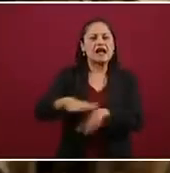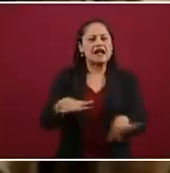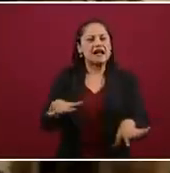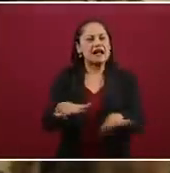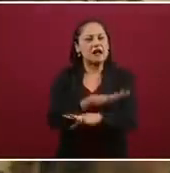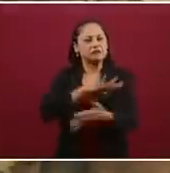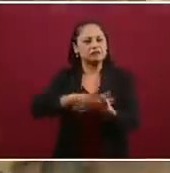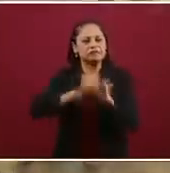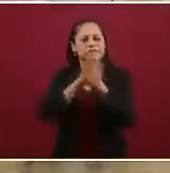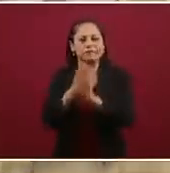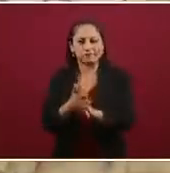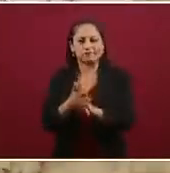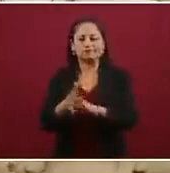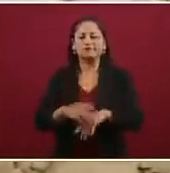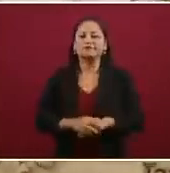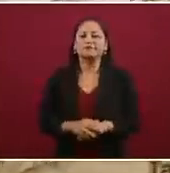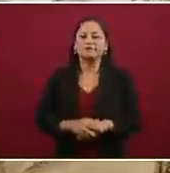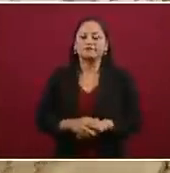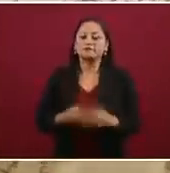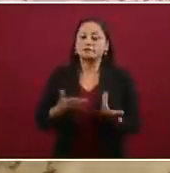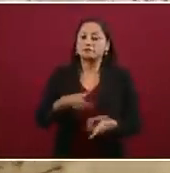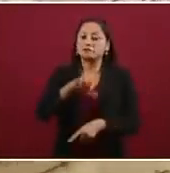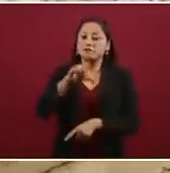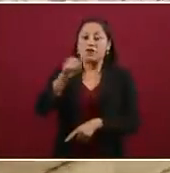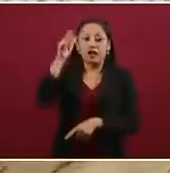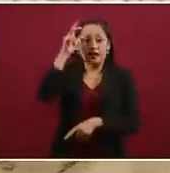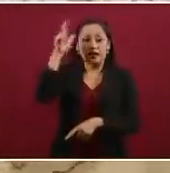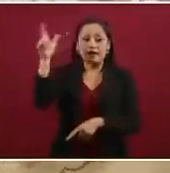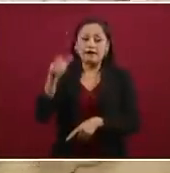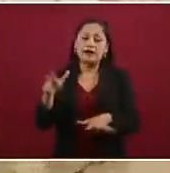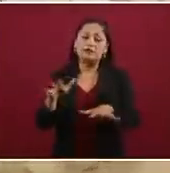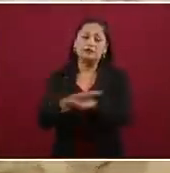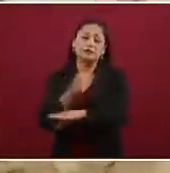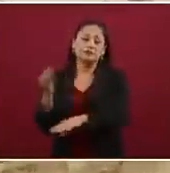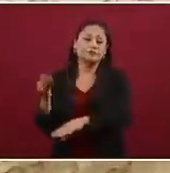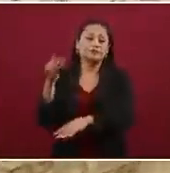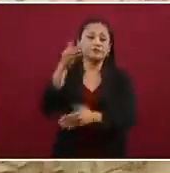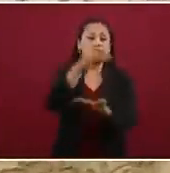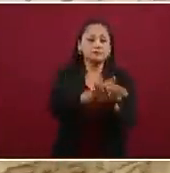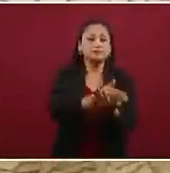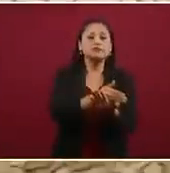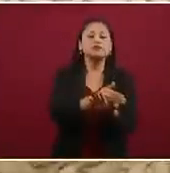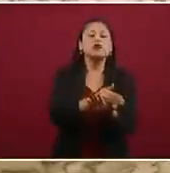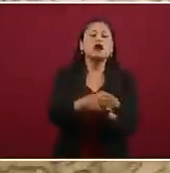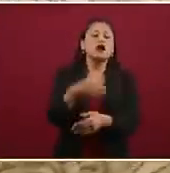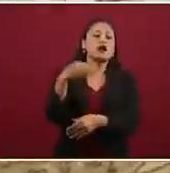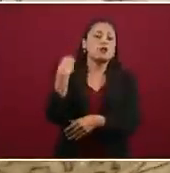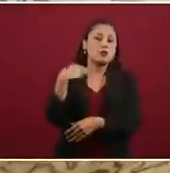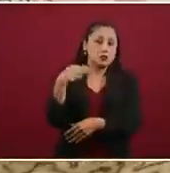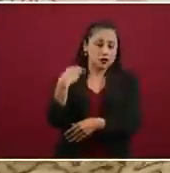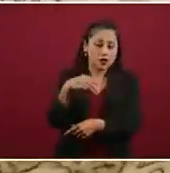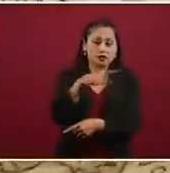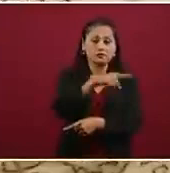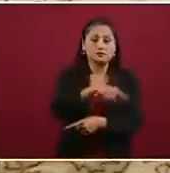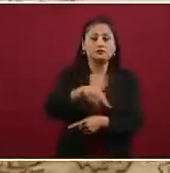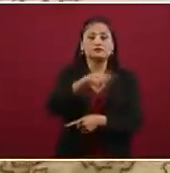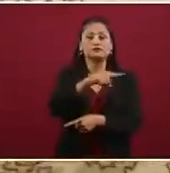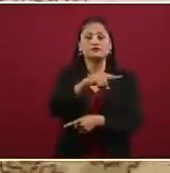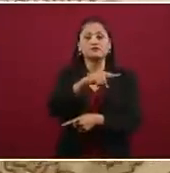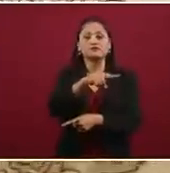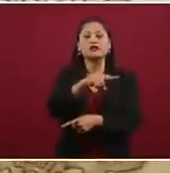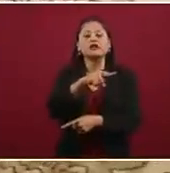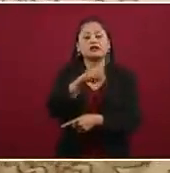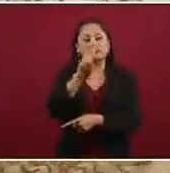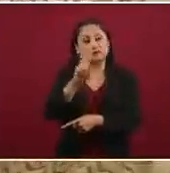mexicanas. De ahí Hidalgo baja hacia Valladolid, hoy Morelia, un centro también nodal en la vida